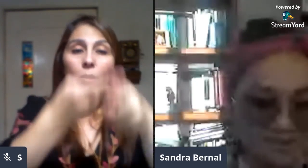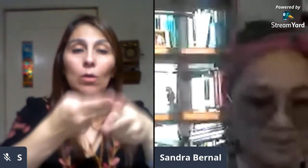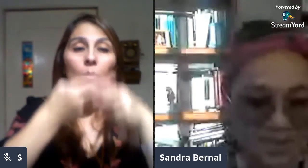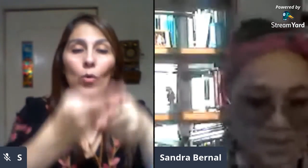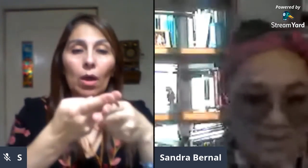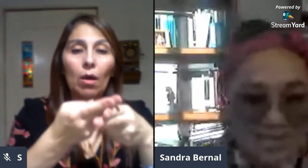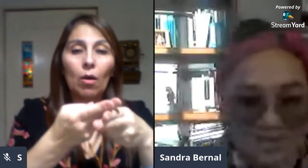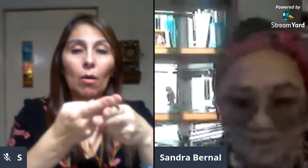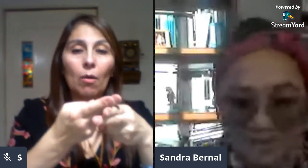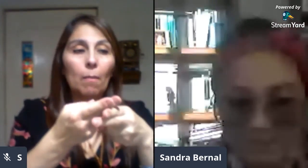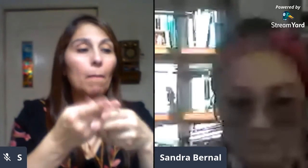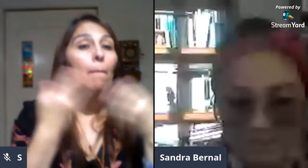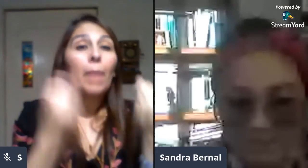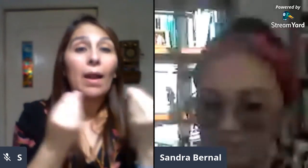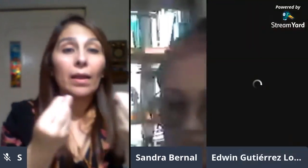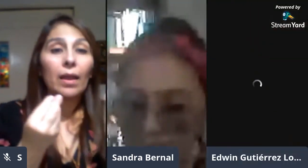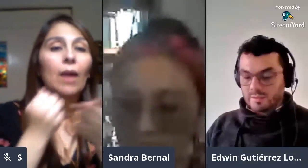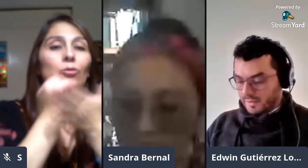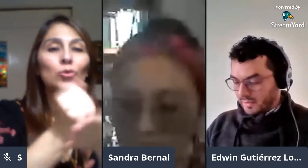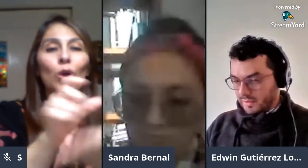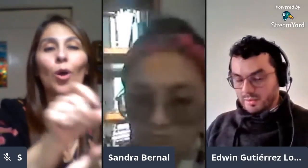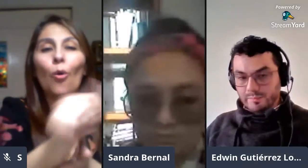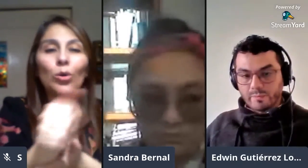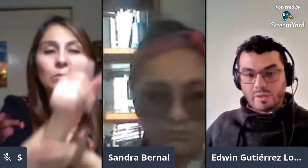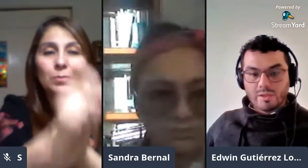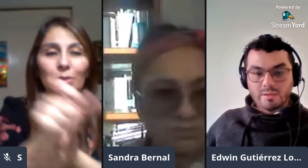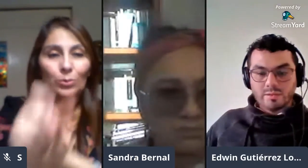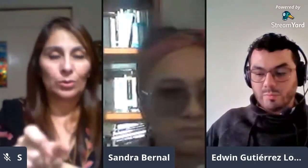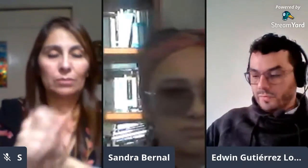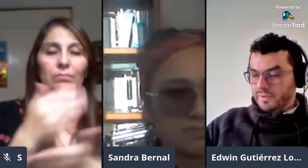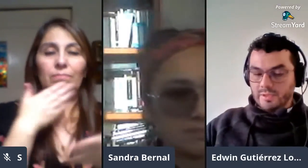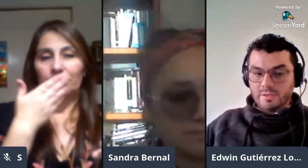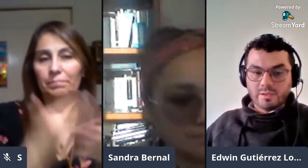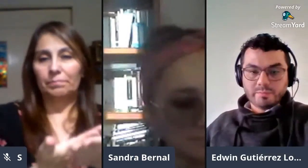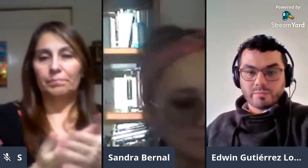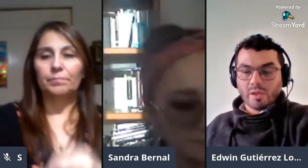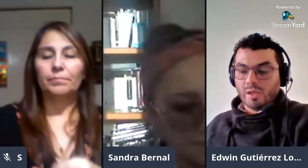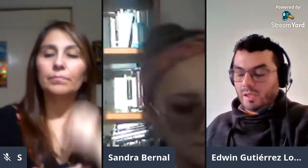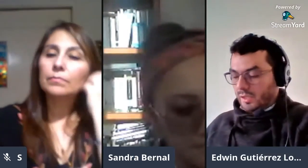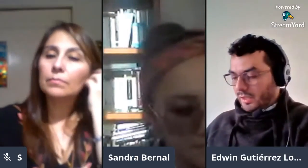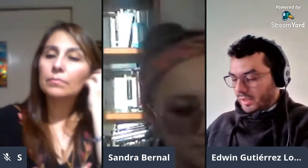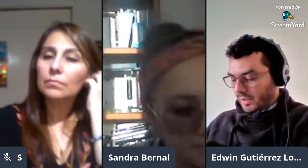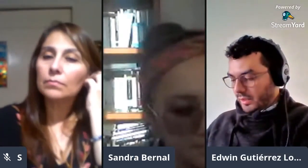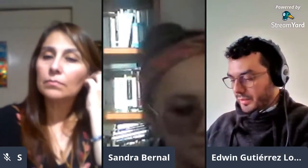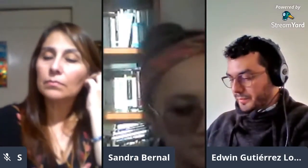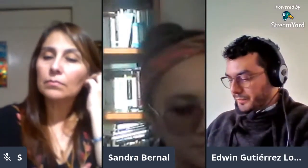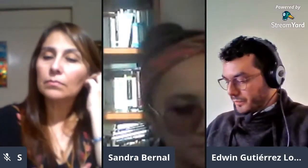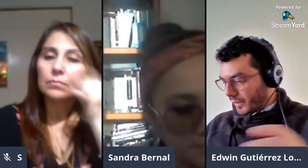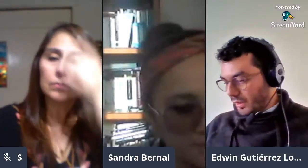los demás. Gracias. Gracias, Santita. Gracias, profe Sandra.